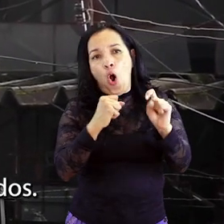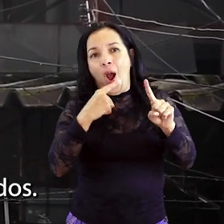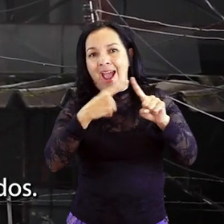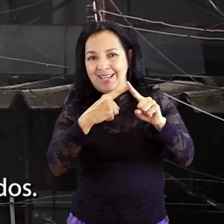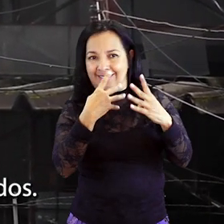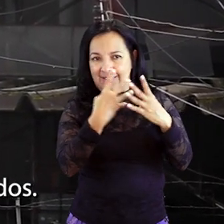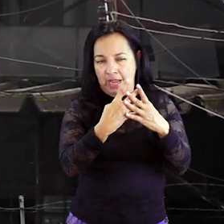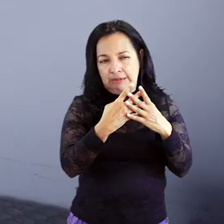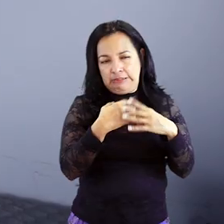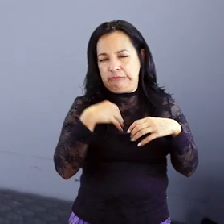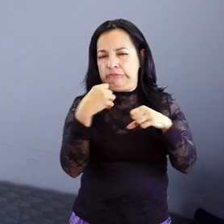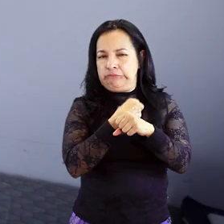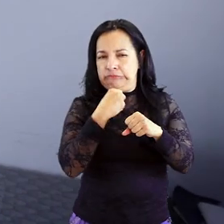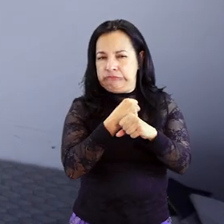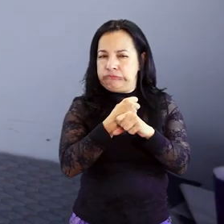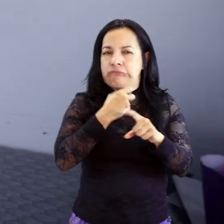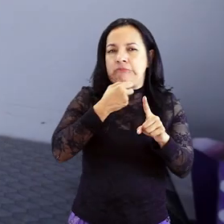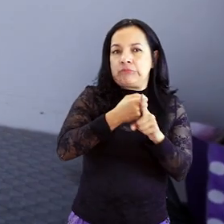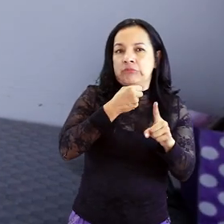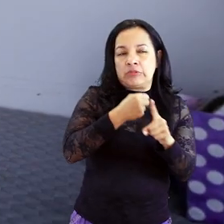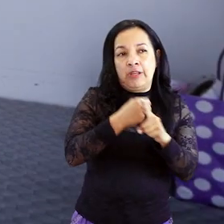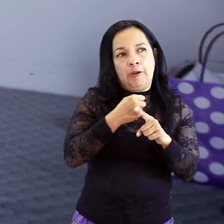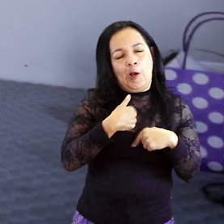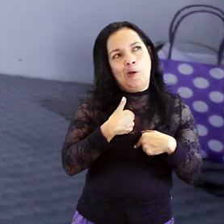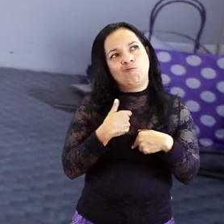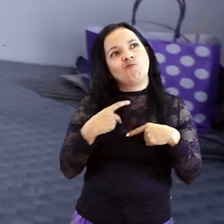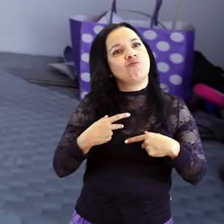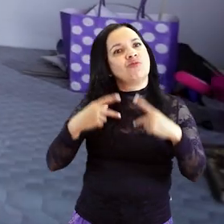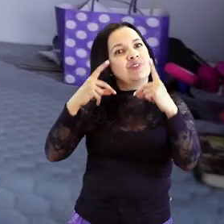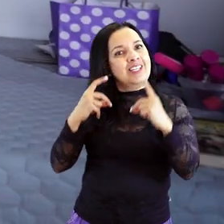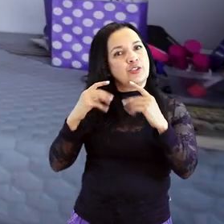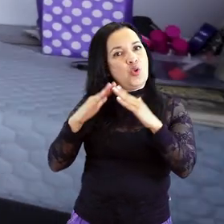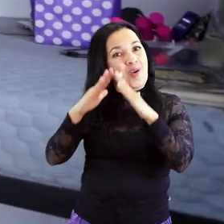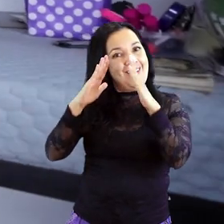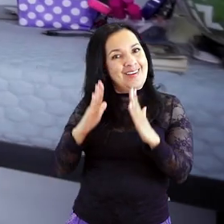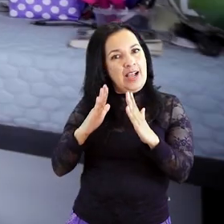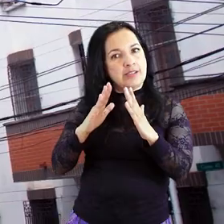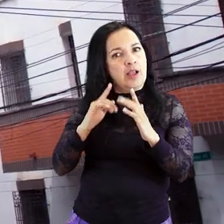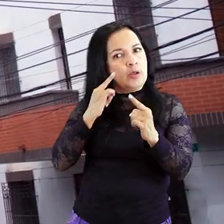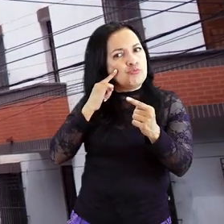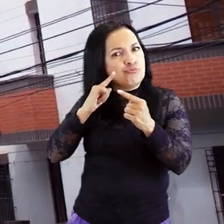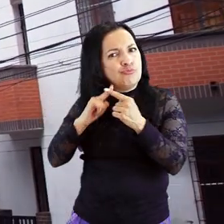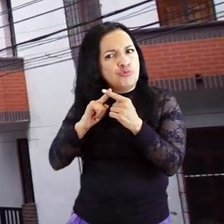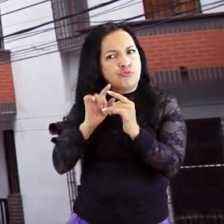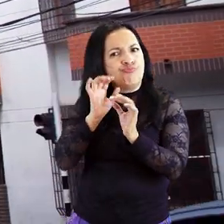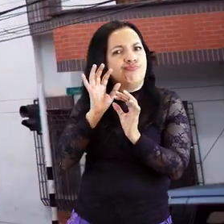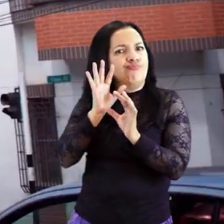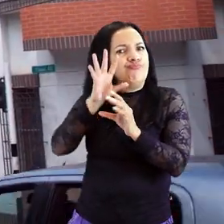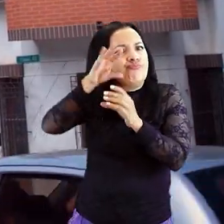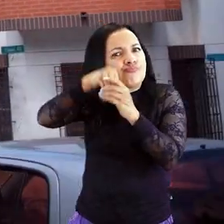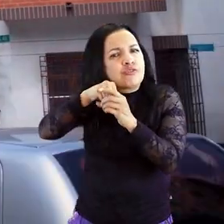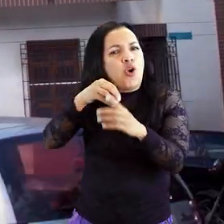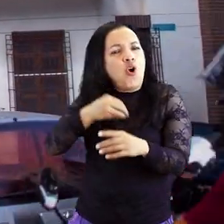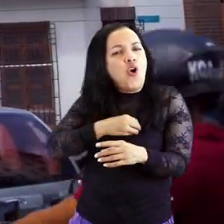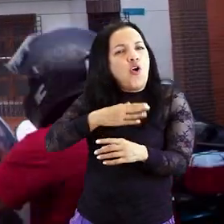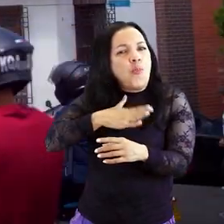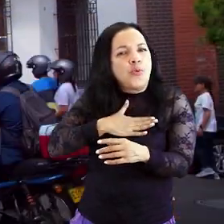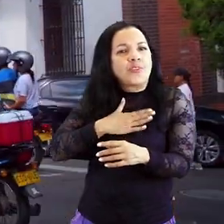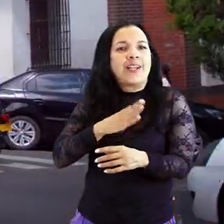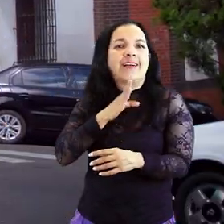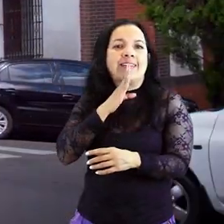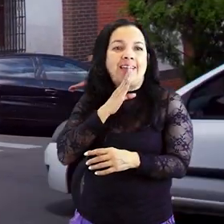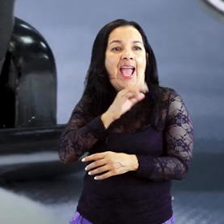carcelaria y pospenados. Decidimos en Valórate abrir la casa Valora tu Libertad, donde le damos